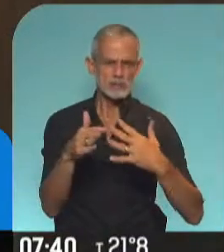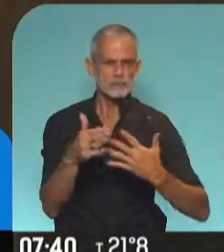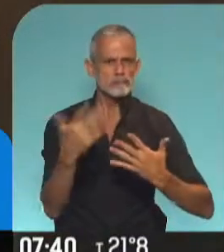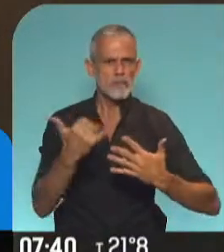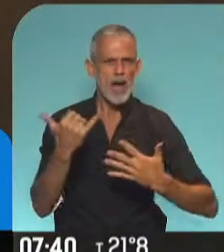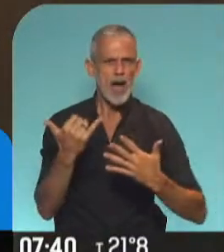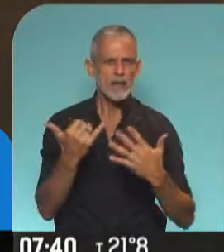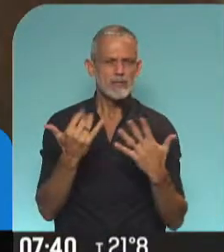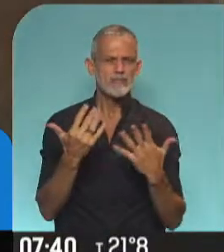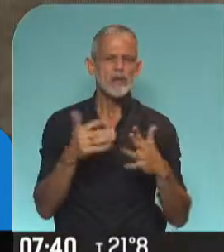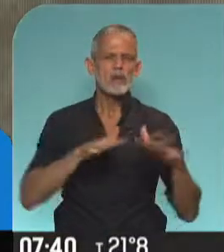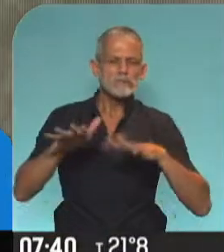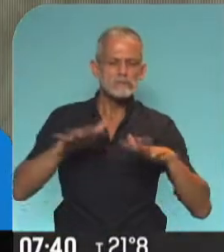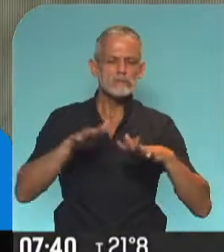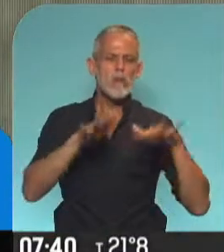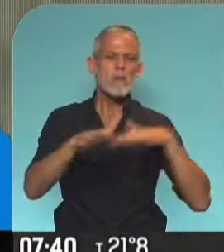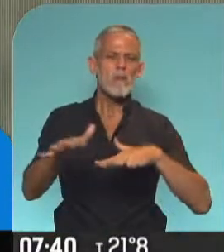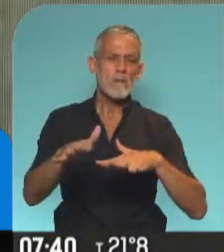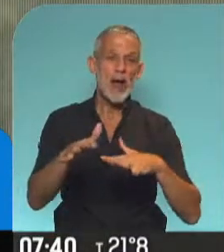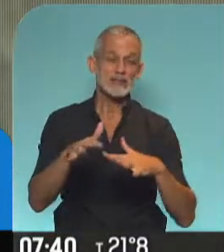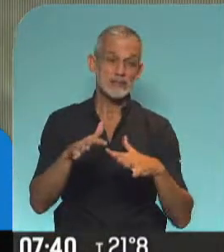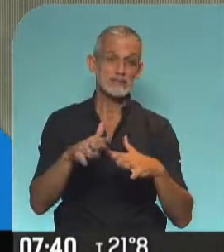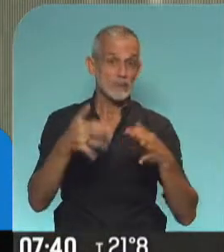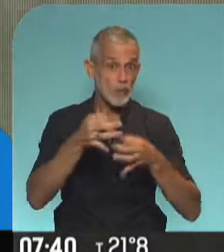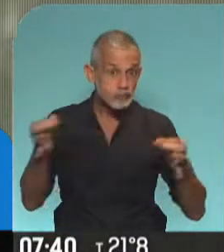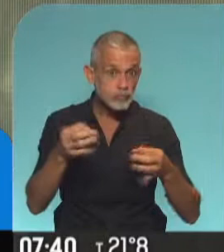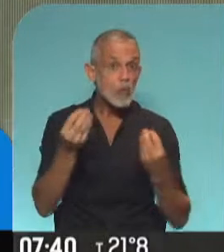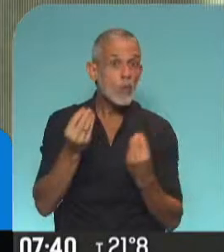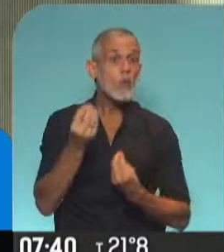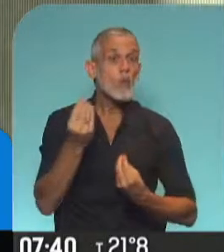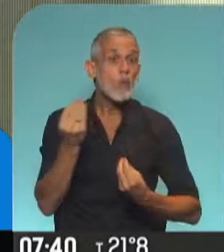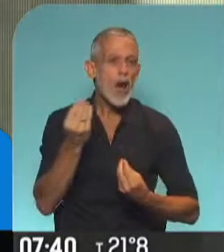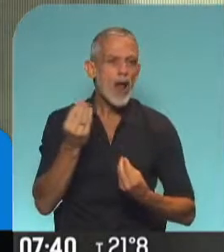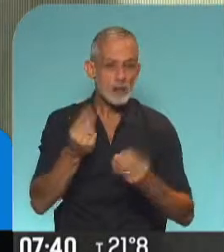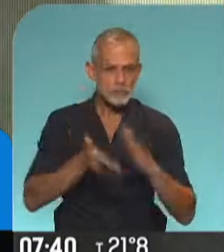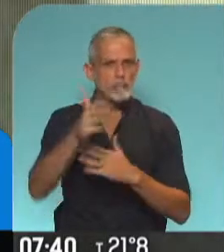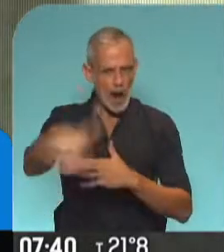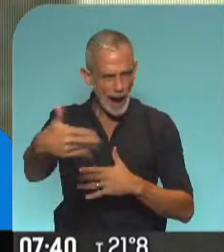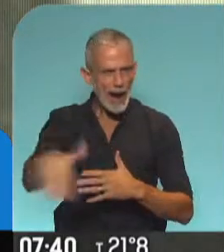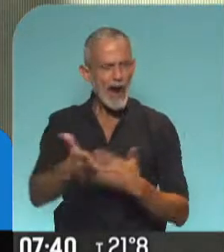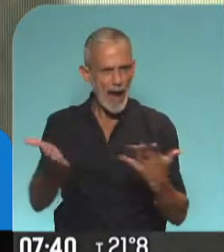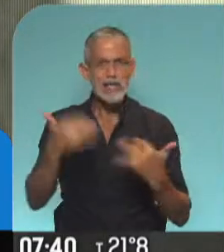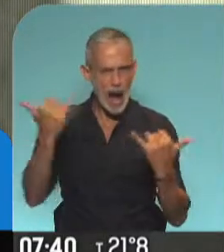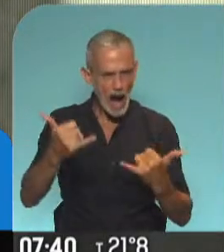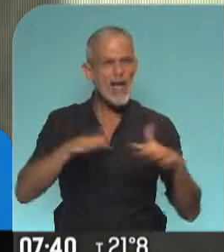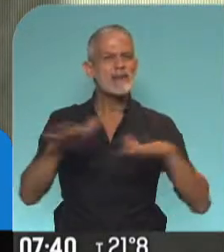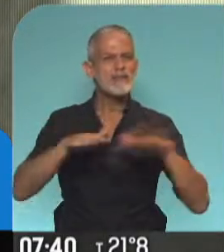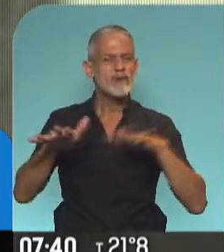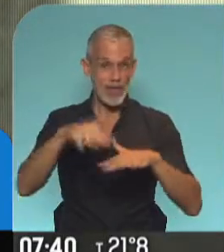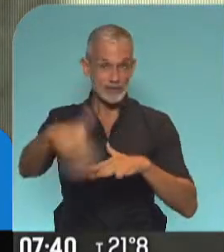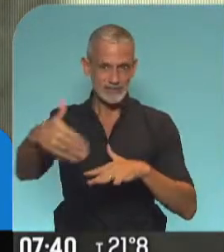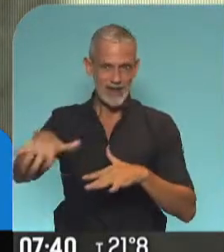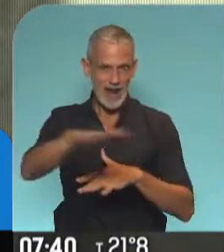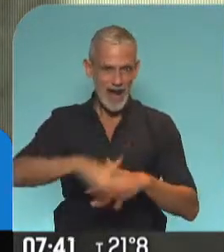creo que en varios sentidos, ¿no? En términos más concretos y físicos de lo que es salir a las calles, porque va a haber actividades